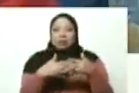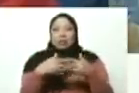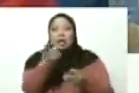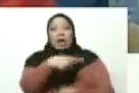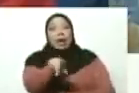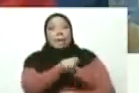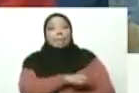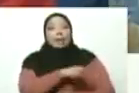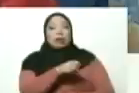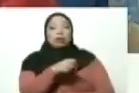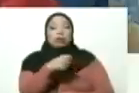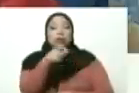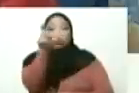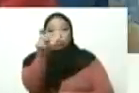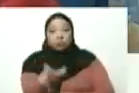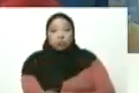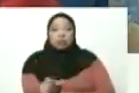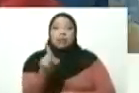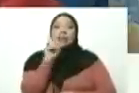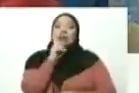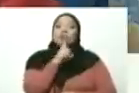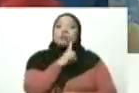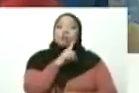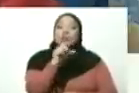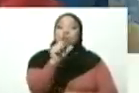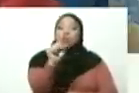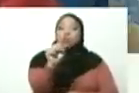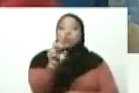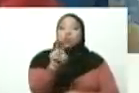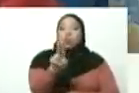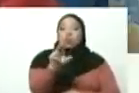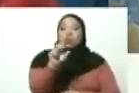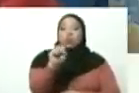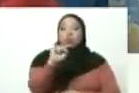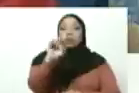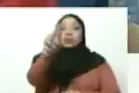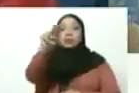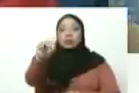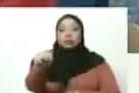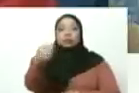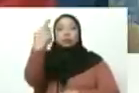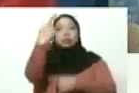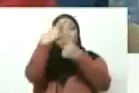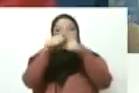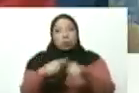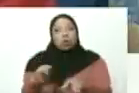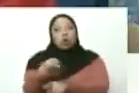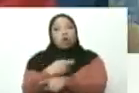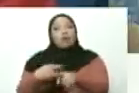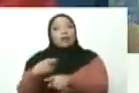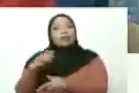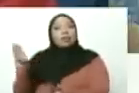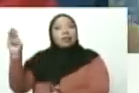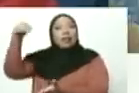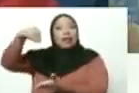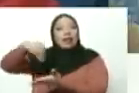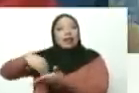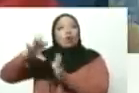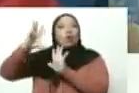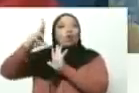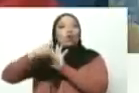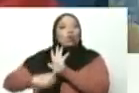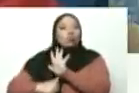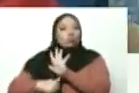zhu jin navarrete implicada en el desfalco a la cuenta nómina de la gobernación de aragua por un